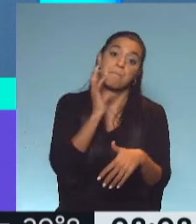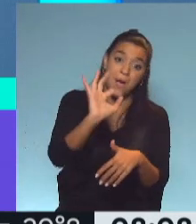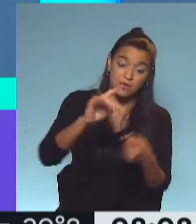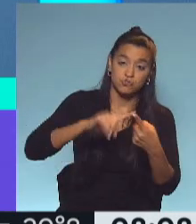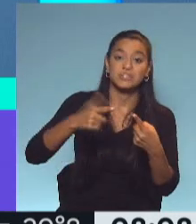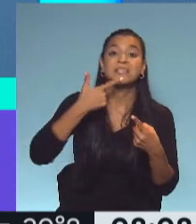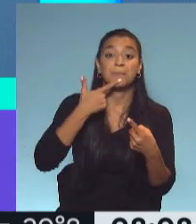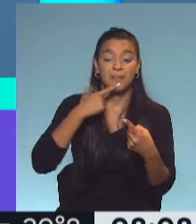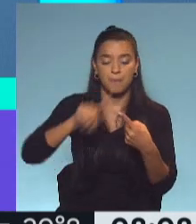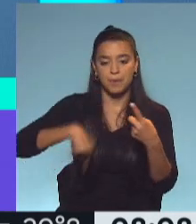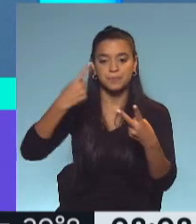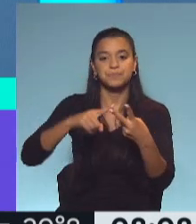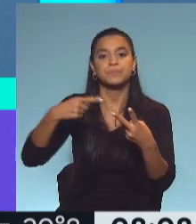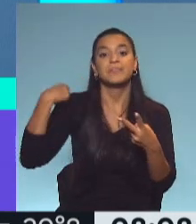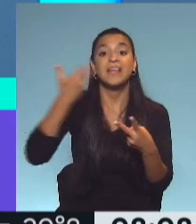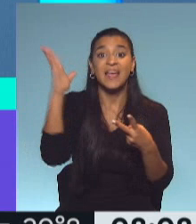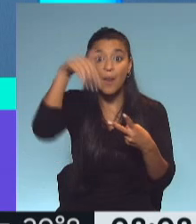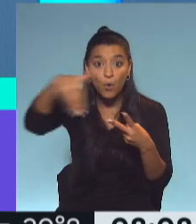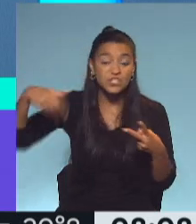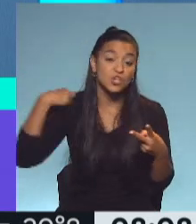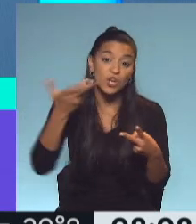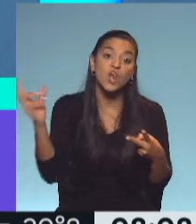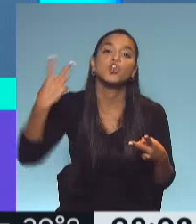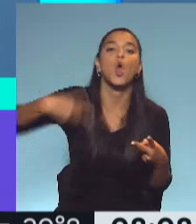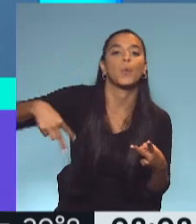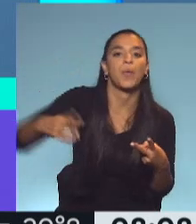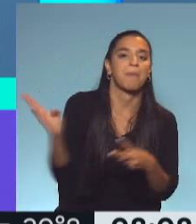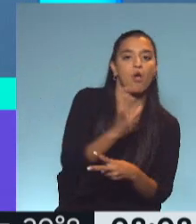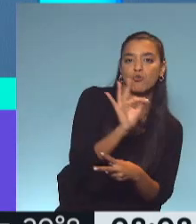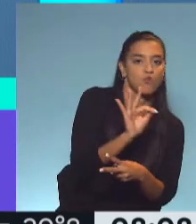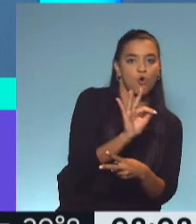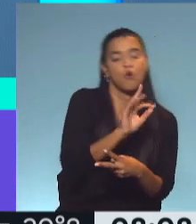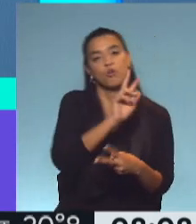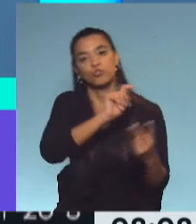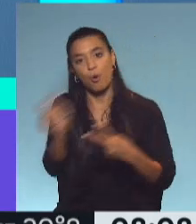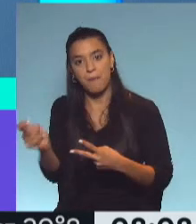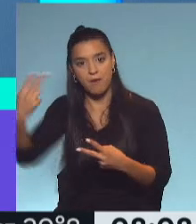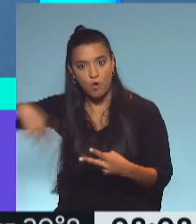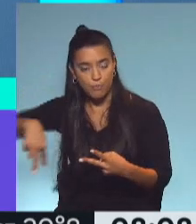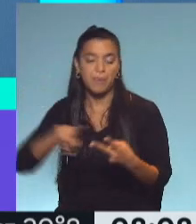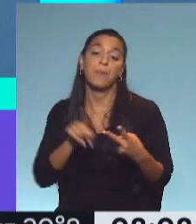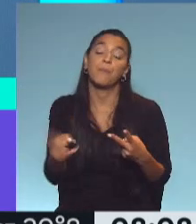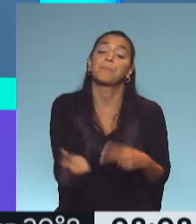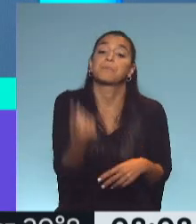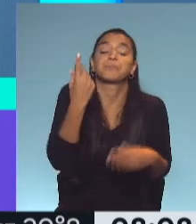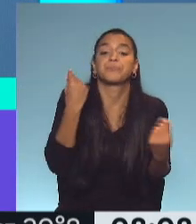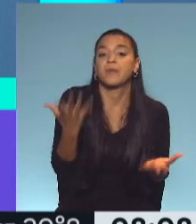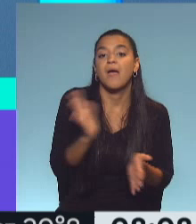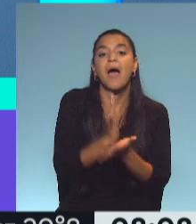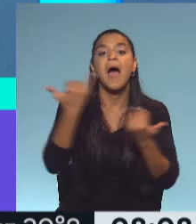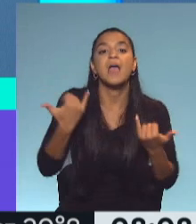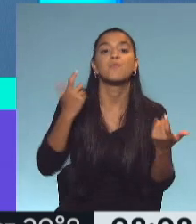no en agosto, y las generales en noviembre y no en octubre. Hay que ver qué es lo que pasa, porque en principio también tendría que haber